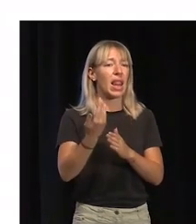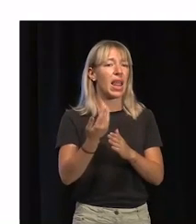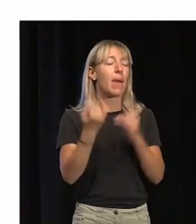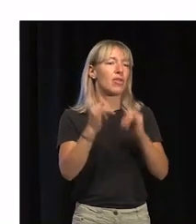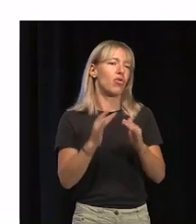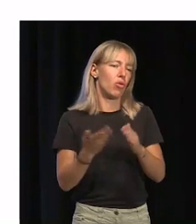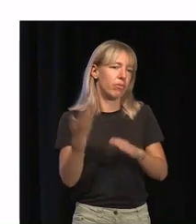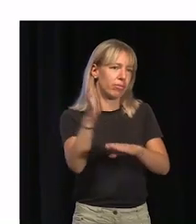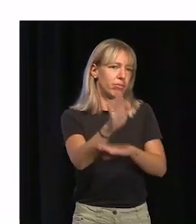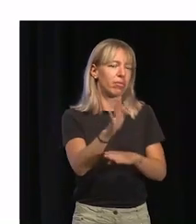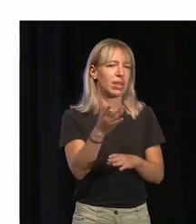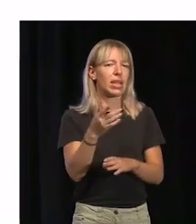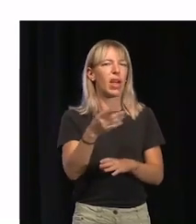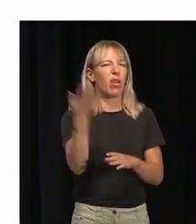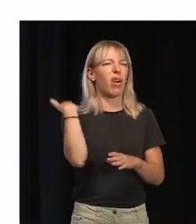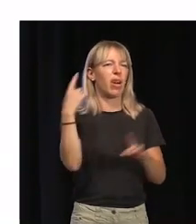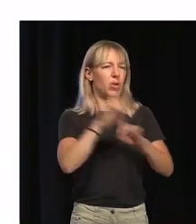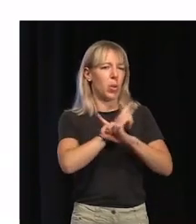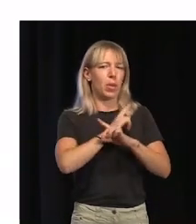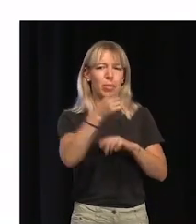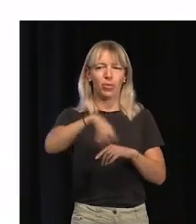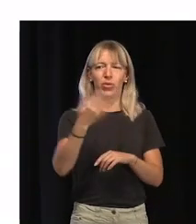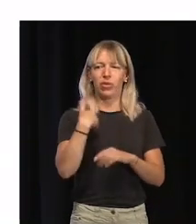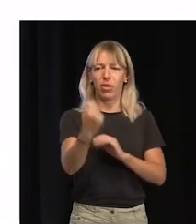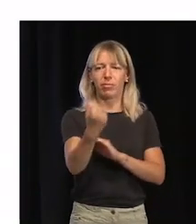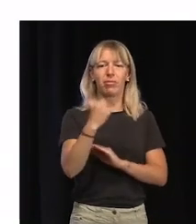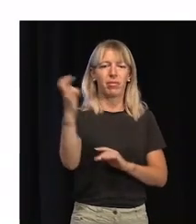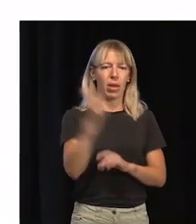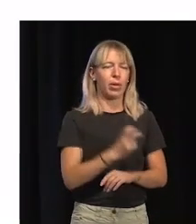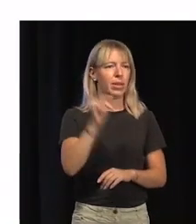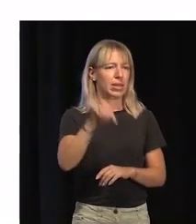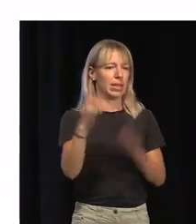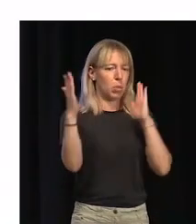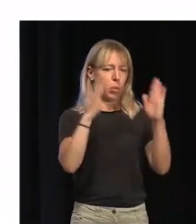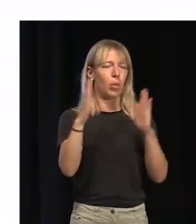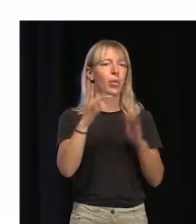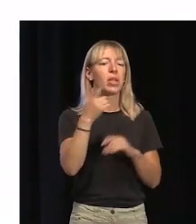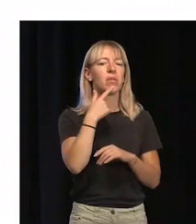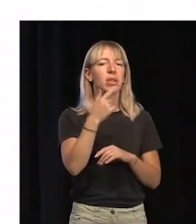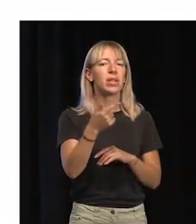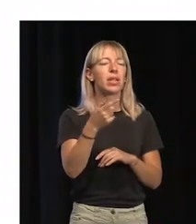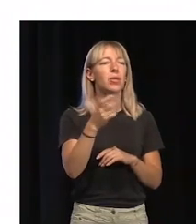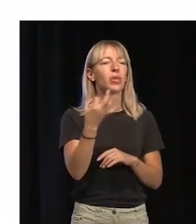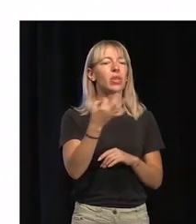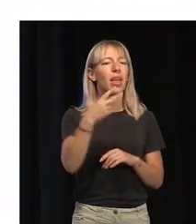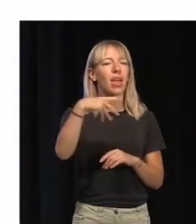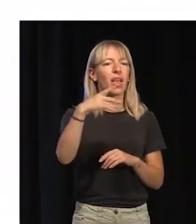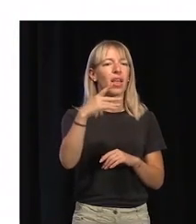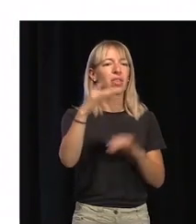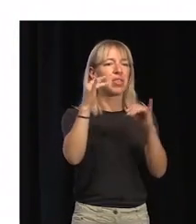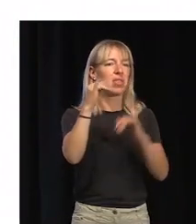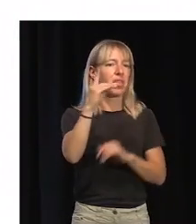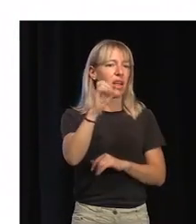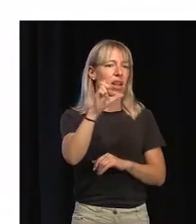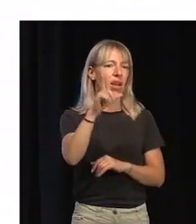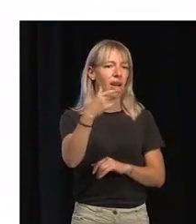mes de noviembre, que muchos de vosotros ya nos acompañasteis en aquel momento, os anunciamos que el Museo del Prado había decidido, bueno, pues